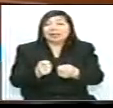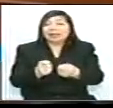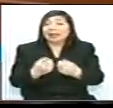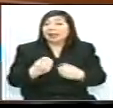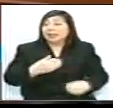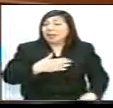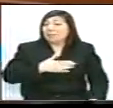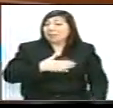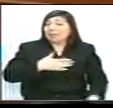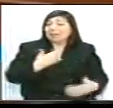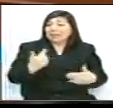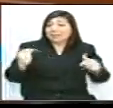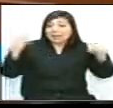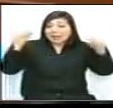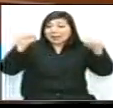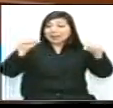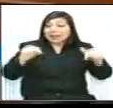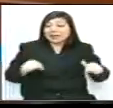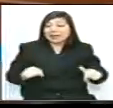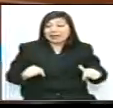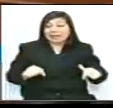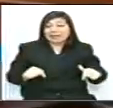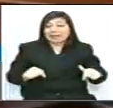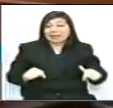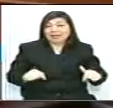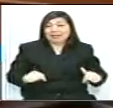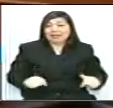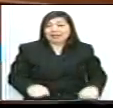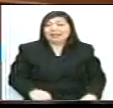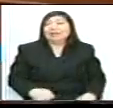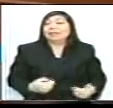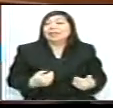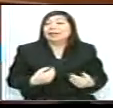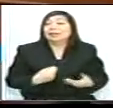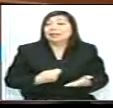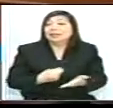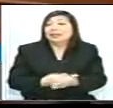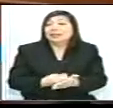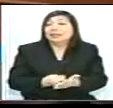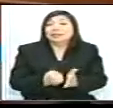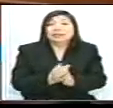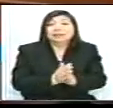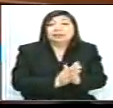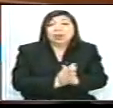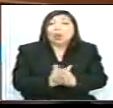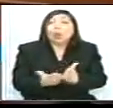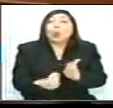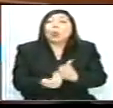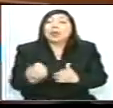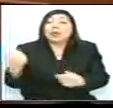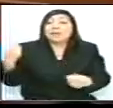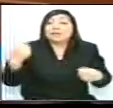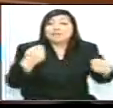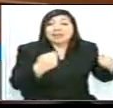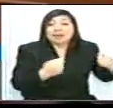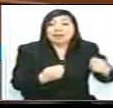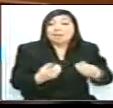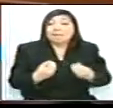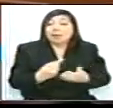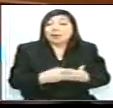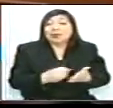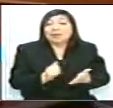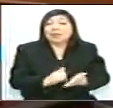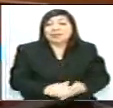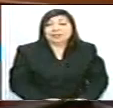las empresas que ya están acá, sino de tener un régimen que anime a nuevas inversiones mineras, porque